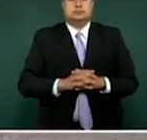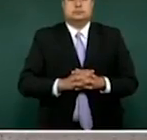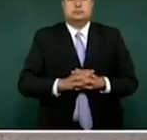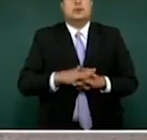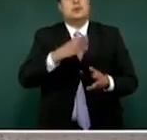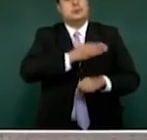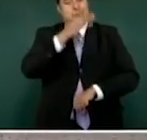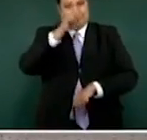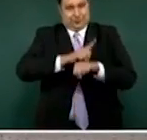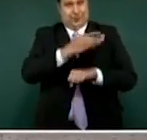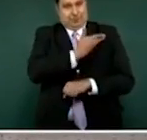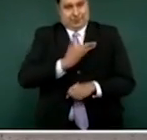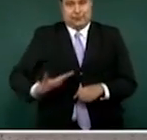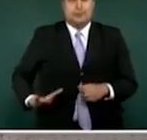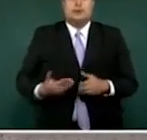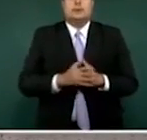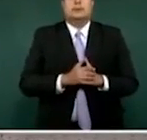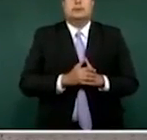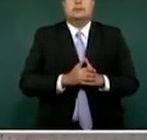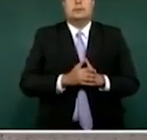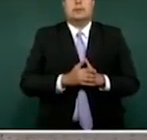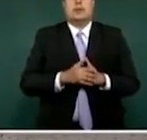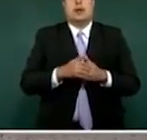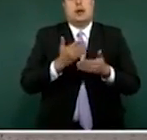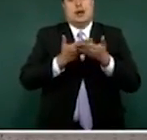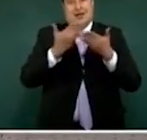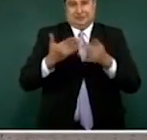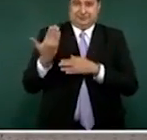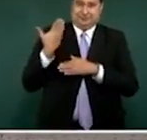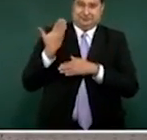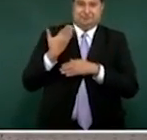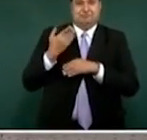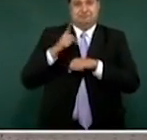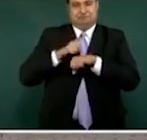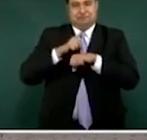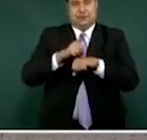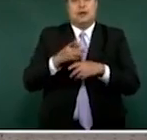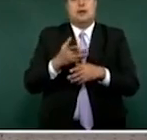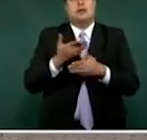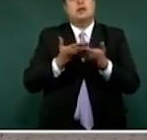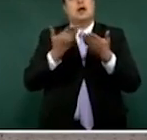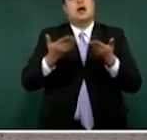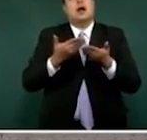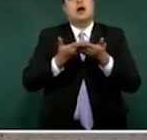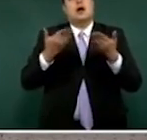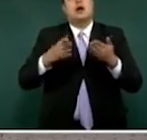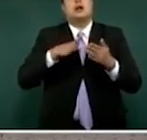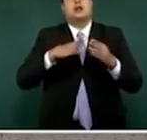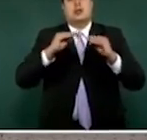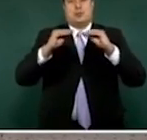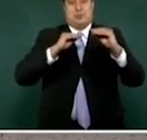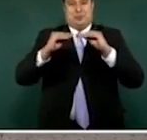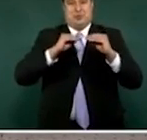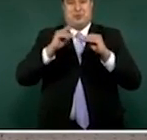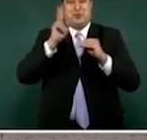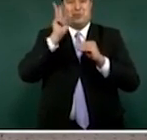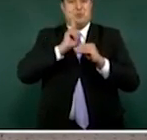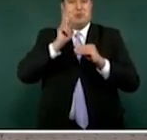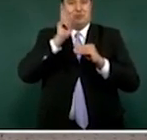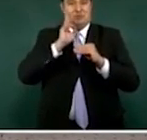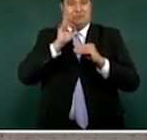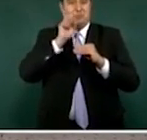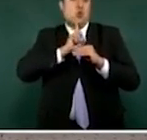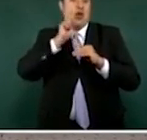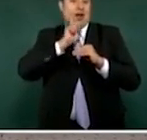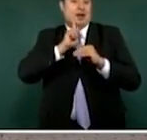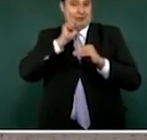Buenos días, presidente. A lo largo de estos días se ha hablado de aquellos que se han montado en este movimiento de las mujeres para sacar provecho y atacar a su